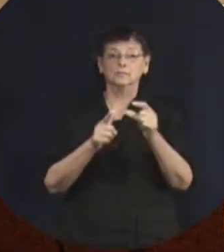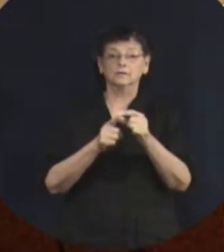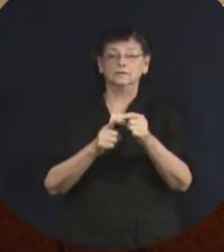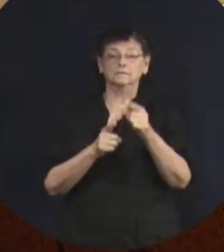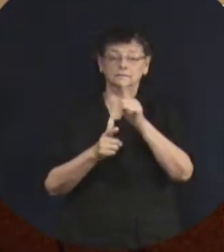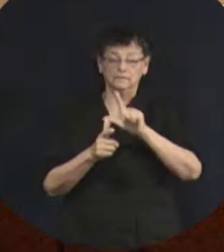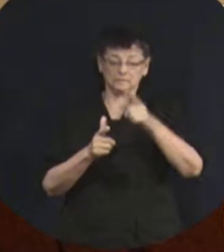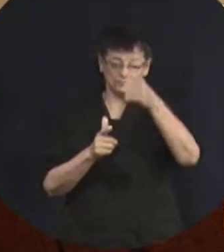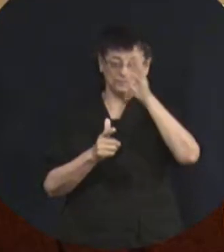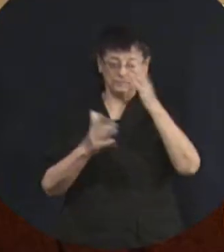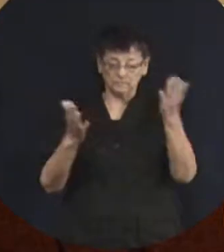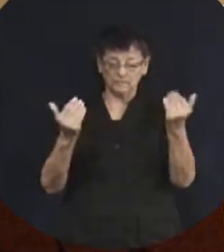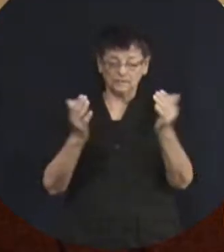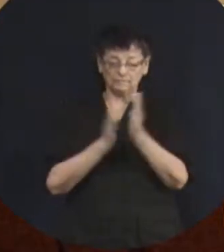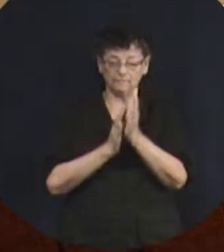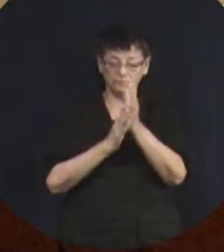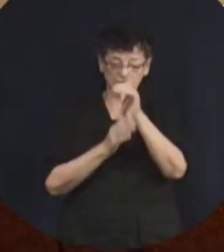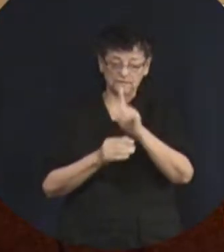Palabra de Dios.